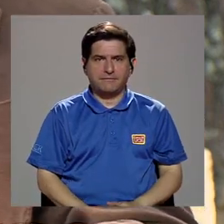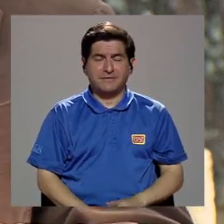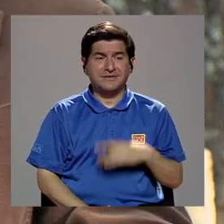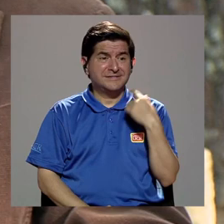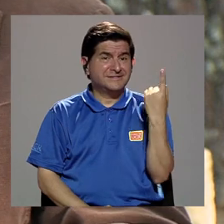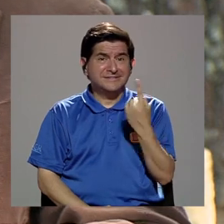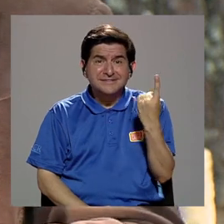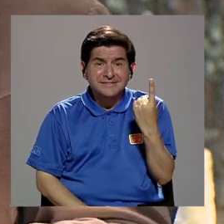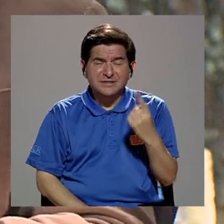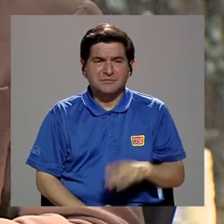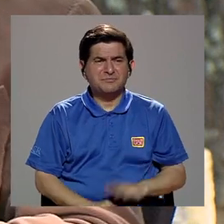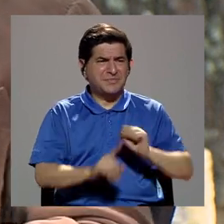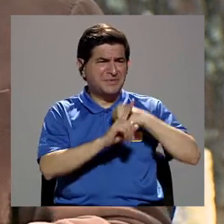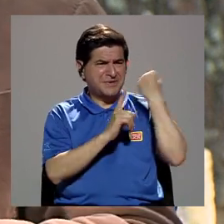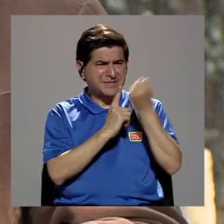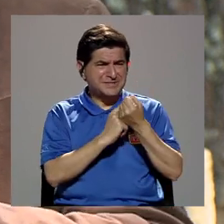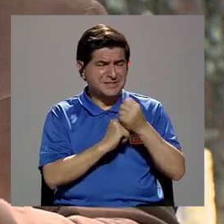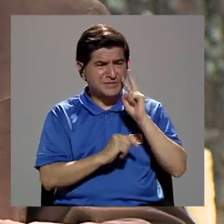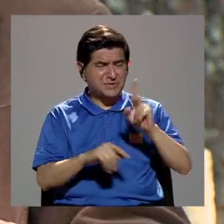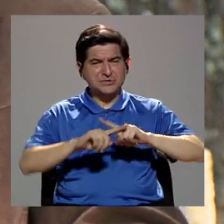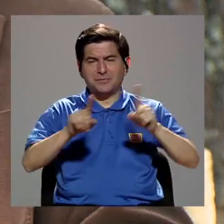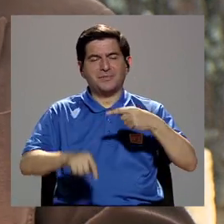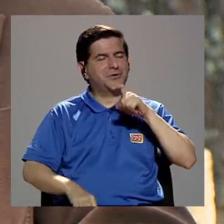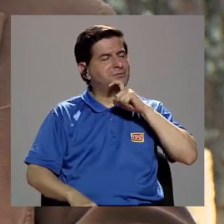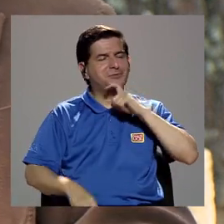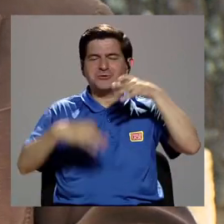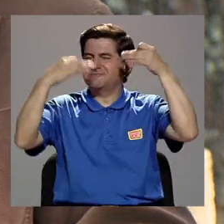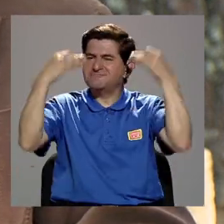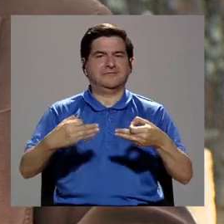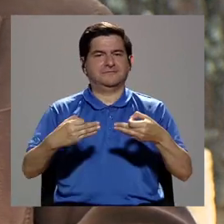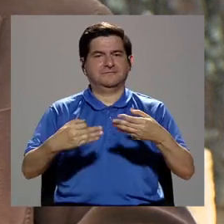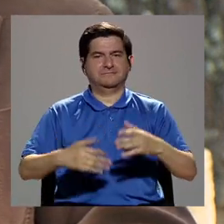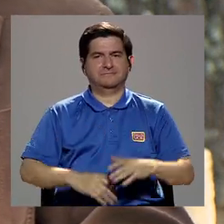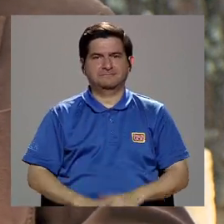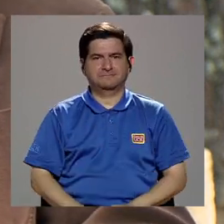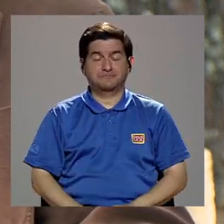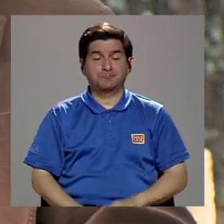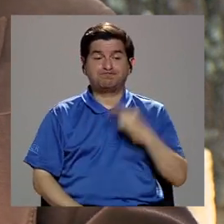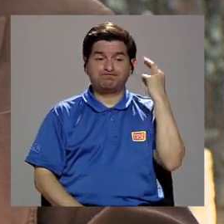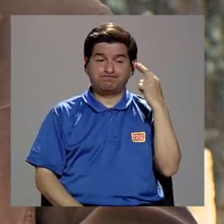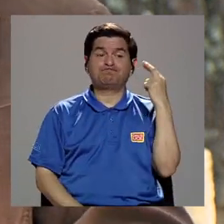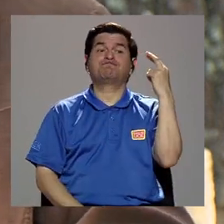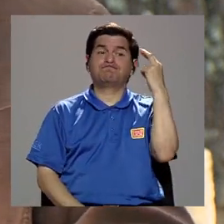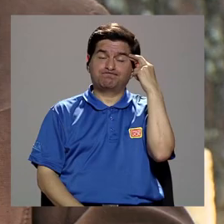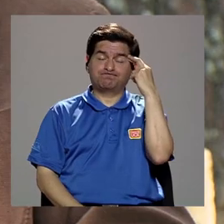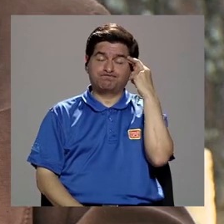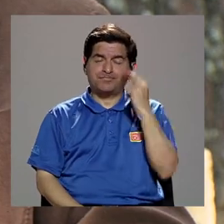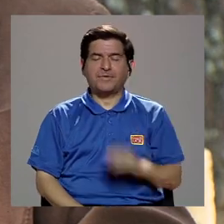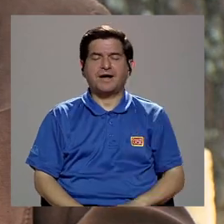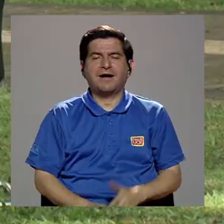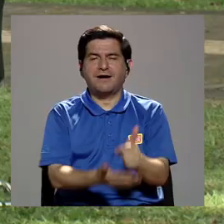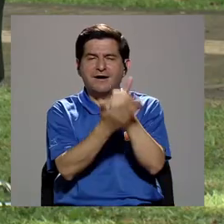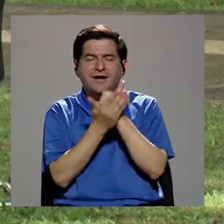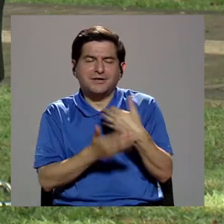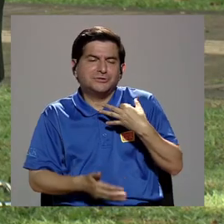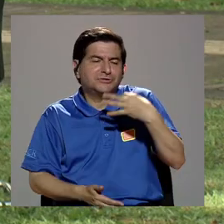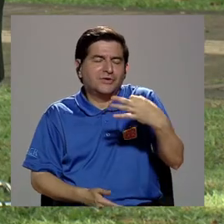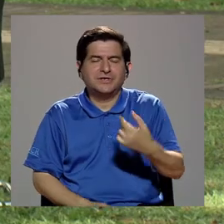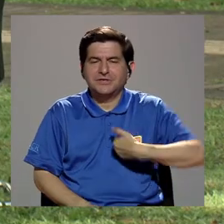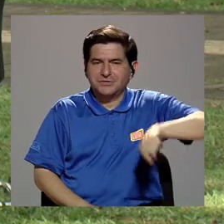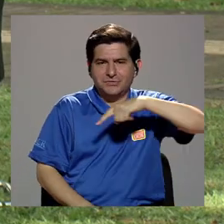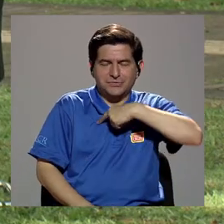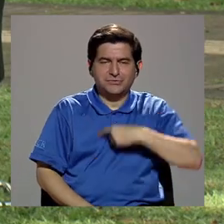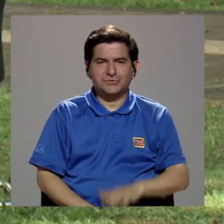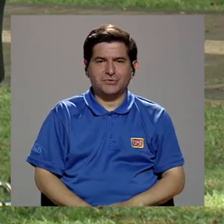somos, siempre vemos situaciones, pero nos cuesta tomar decisiones. Y por eso la reflexión es un elemento que nos ayuda día a día